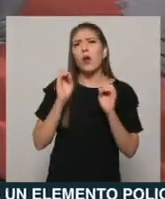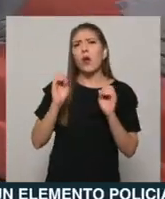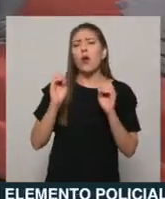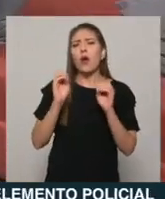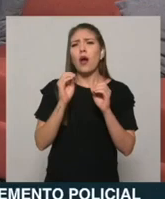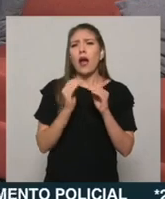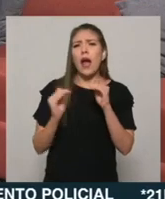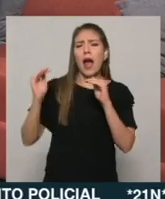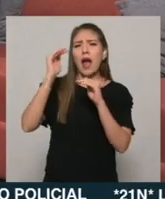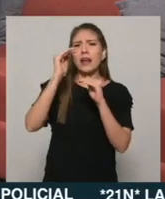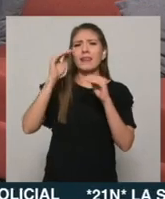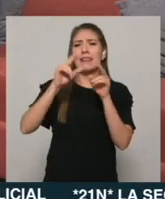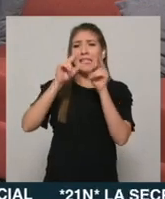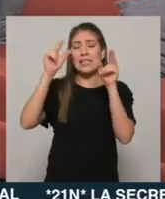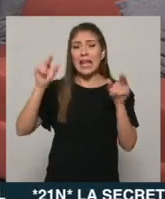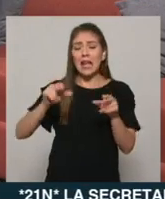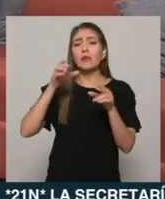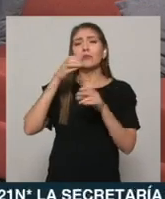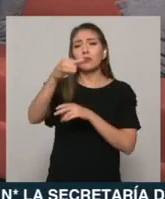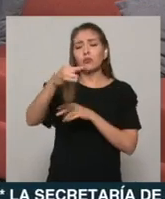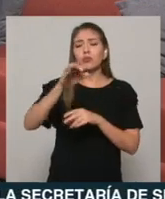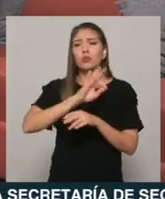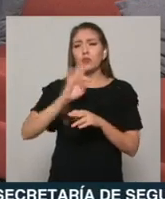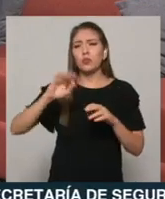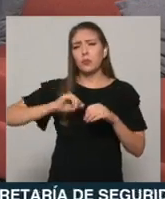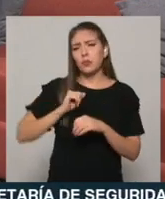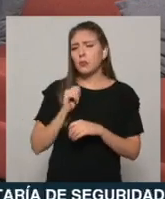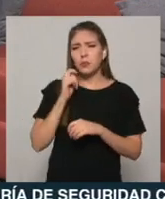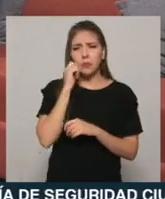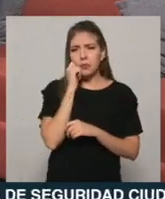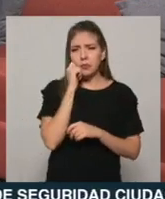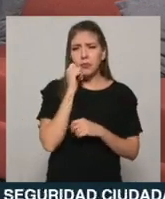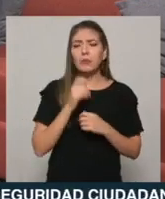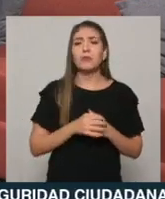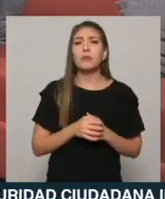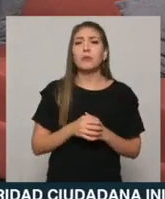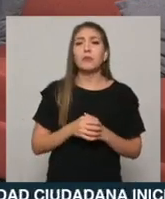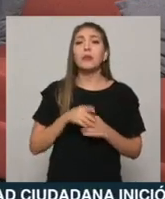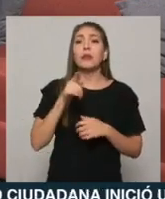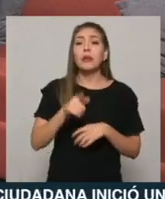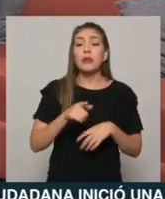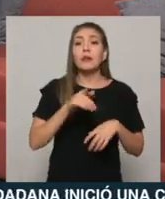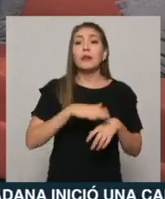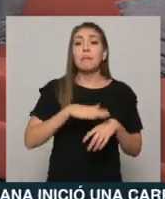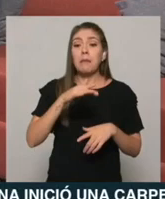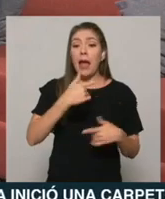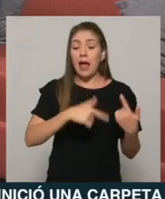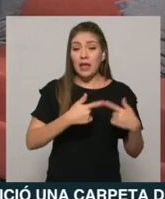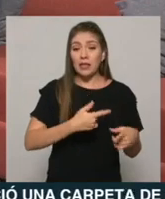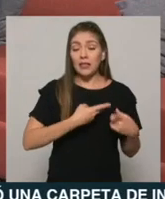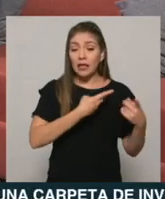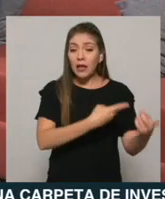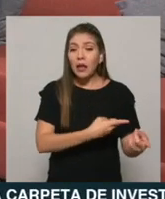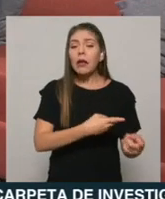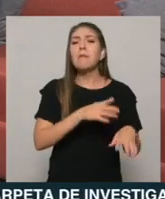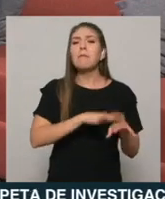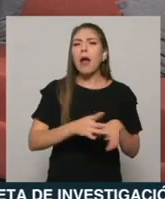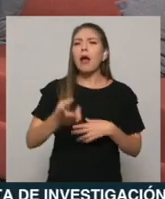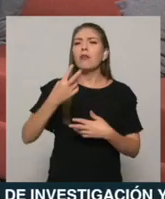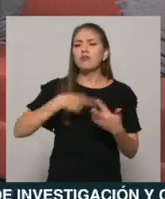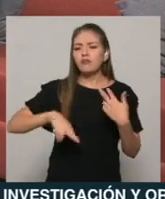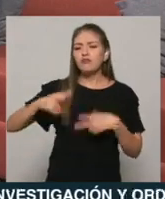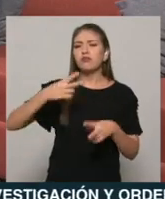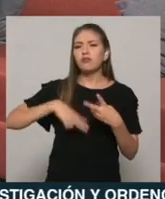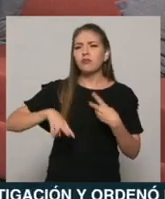de la producción que tenga. Mientras mayor estímulo haya de la extracción de leche, mayor producción va a haber y mayor garantía